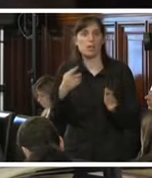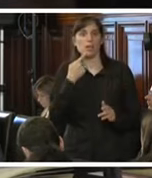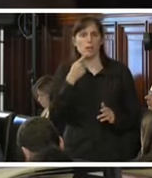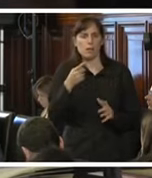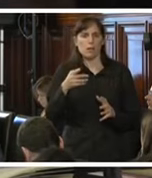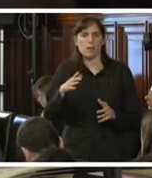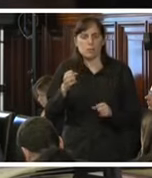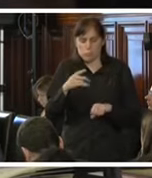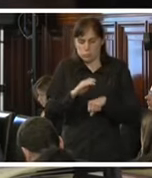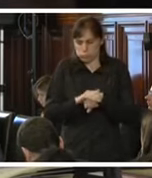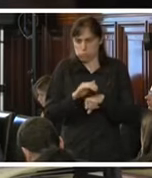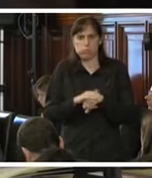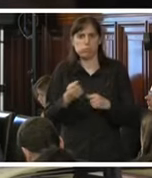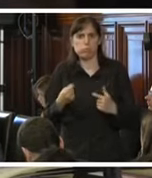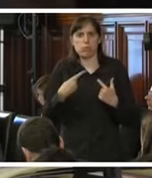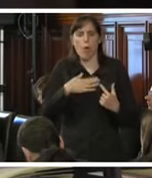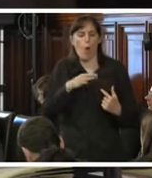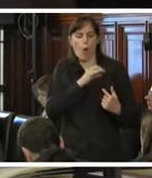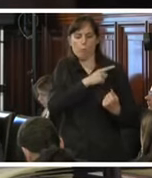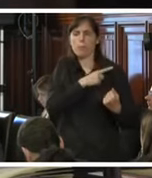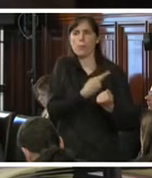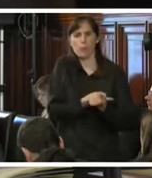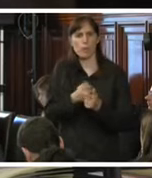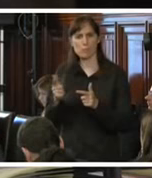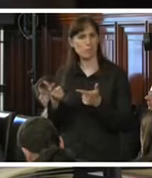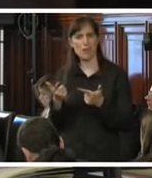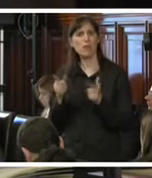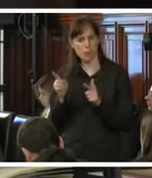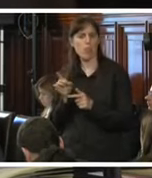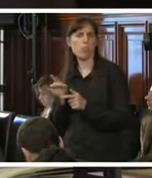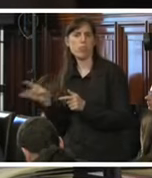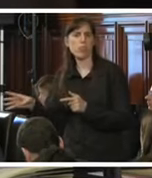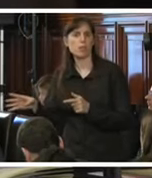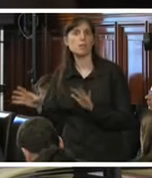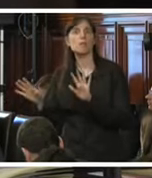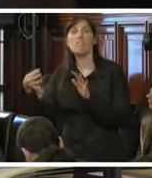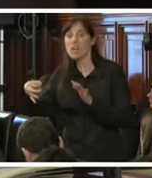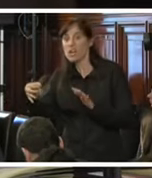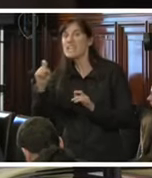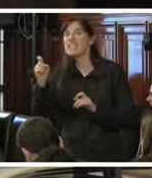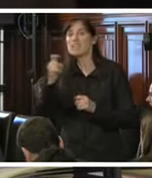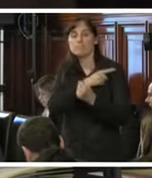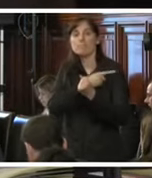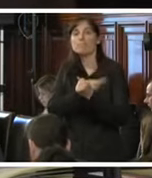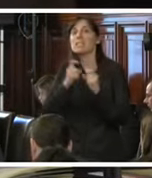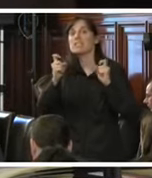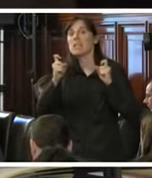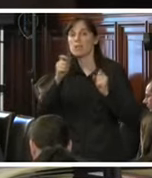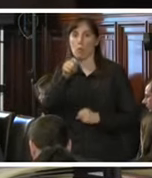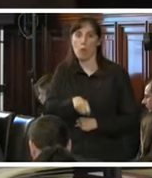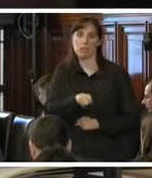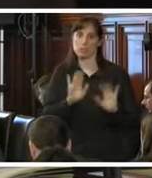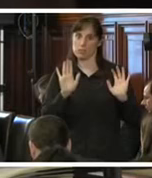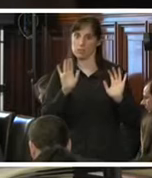atribuyendo responsabilidades o facultades legales que no tienen. En este caso, de un juez civil, puesto que el juicio de desalojo es un juicio